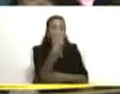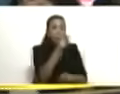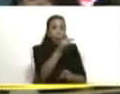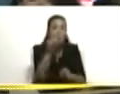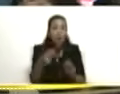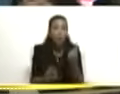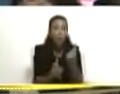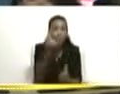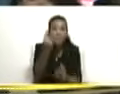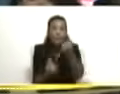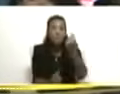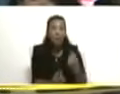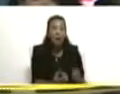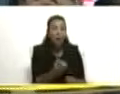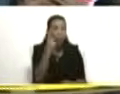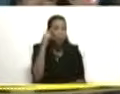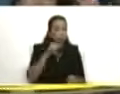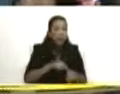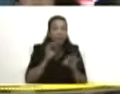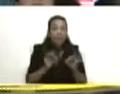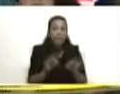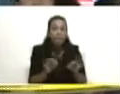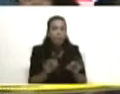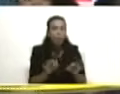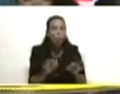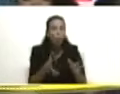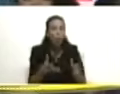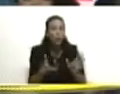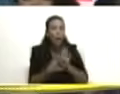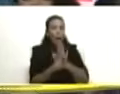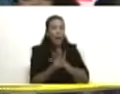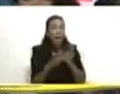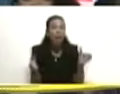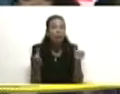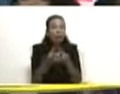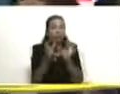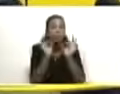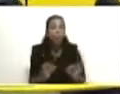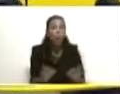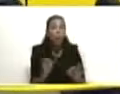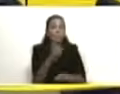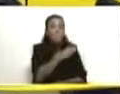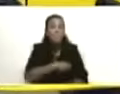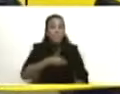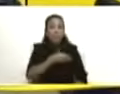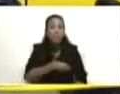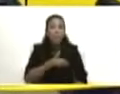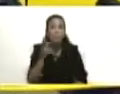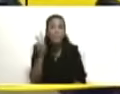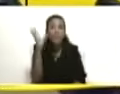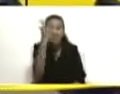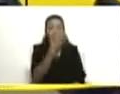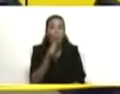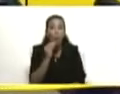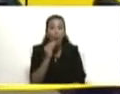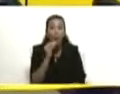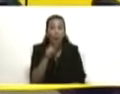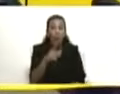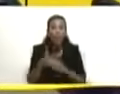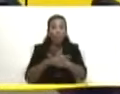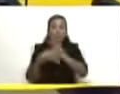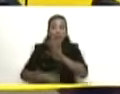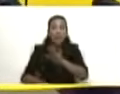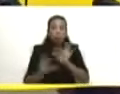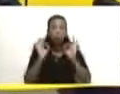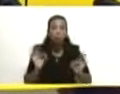creación en su momento de una gran ley orgánica de la gran misión Venezuela Joven para que estos derechos